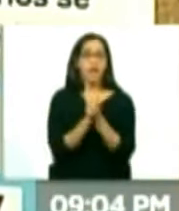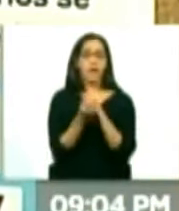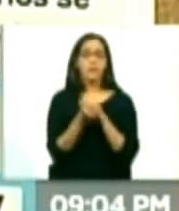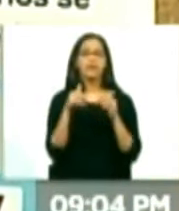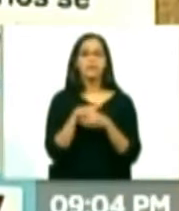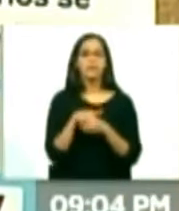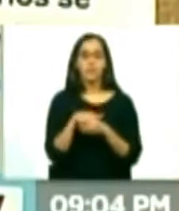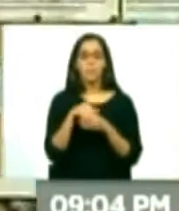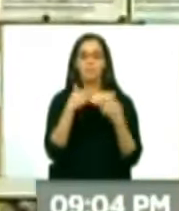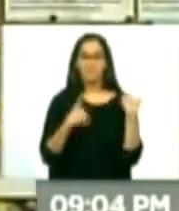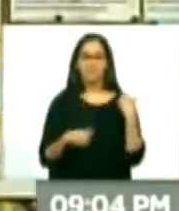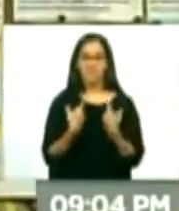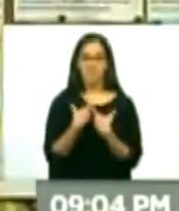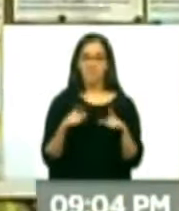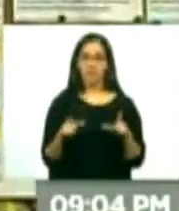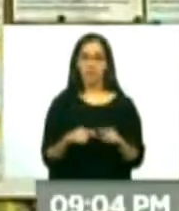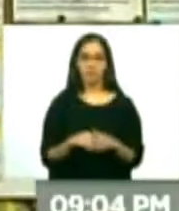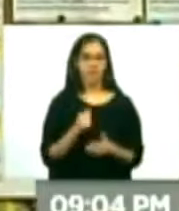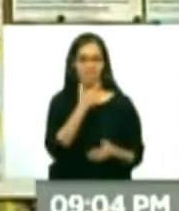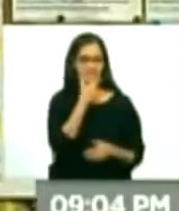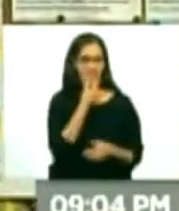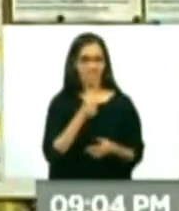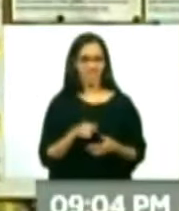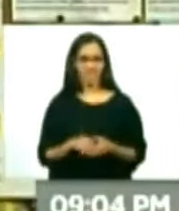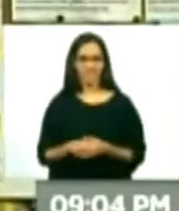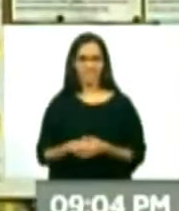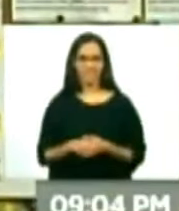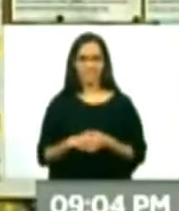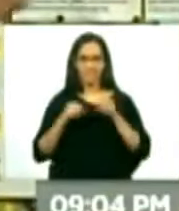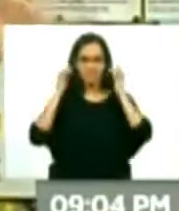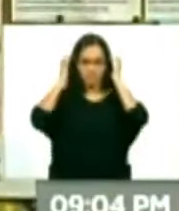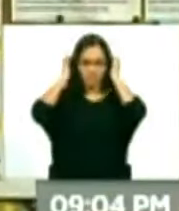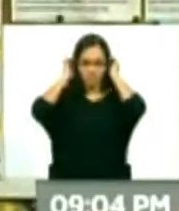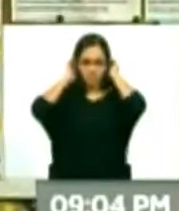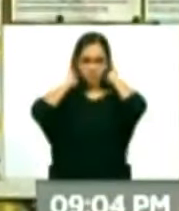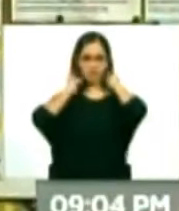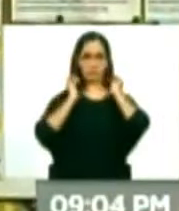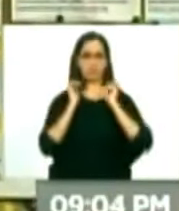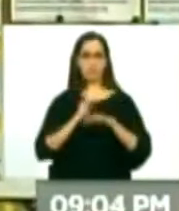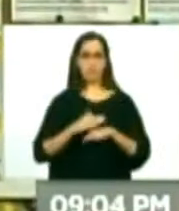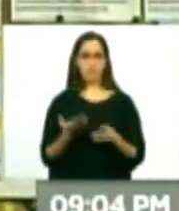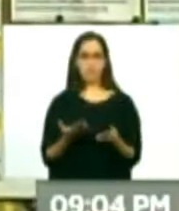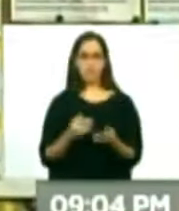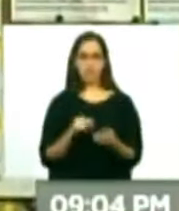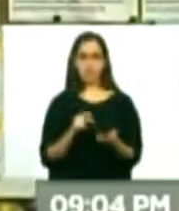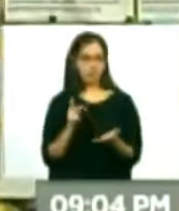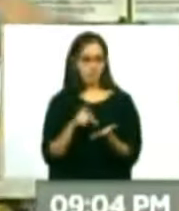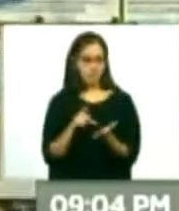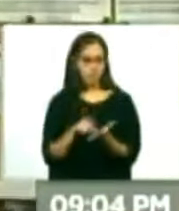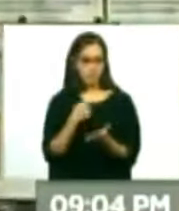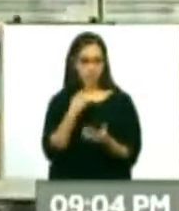libre. Qué mantequilla, ¿verdad? ¿Por qué no participaron si dicen que son mayoría?